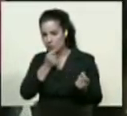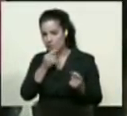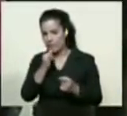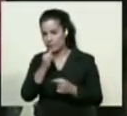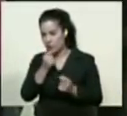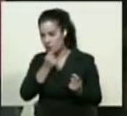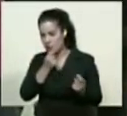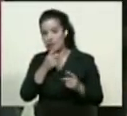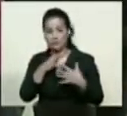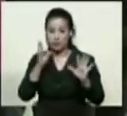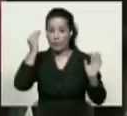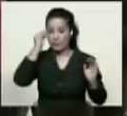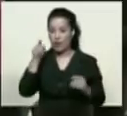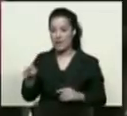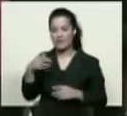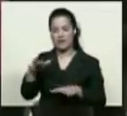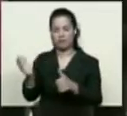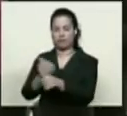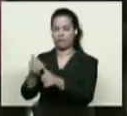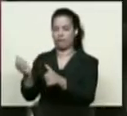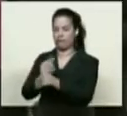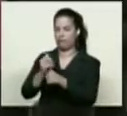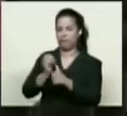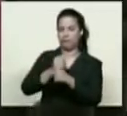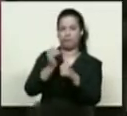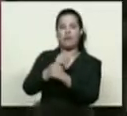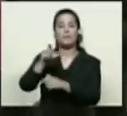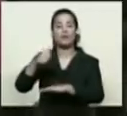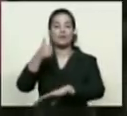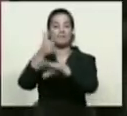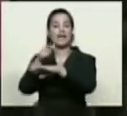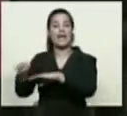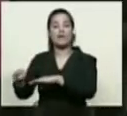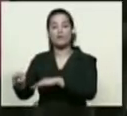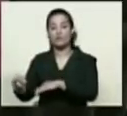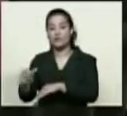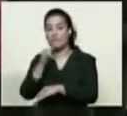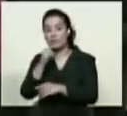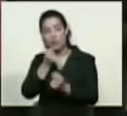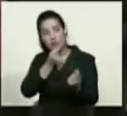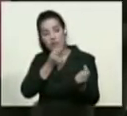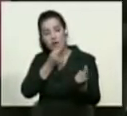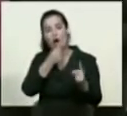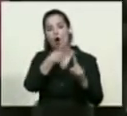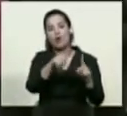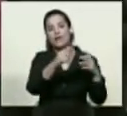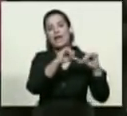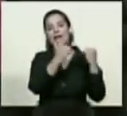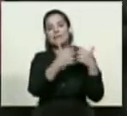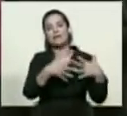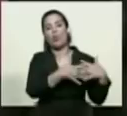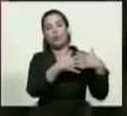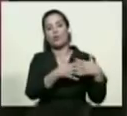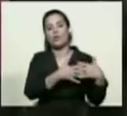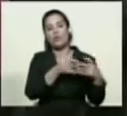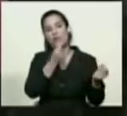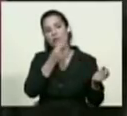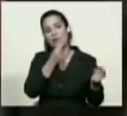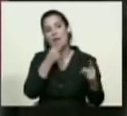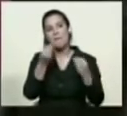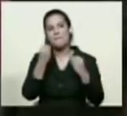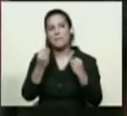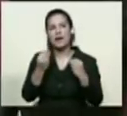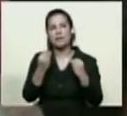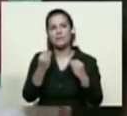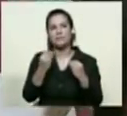puede conocer que algunos representantes de esta empresa filtraban a organizaciones económicas estadounidenses con el objetivo, bueno, de